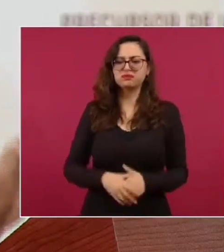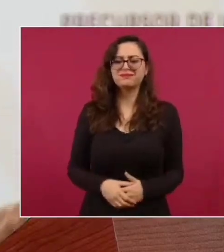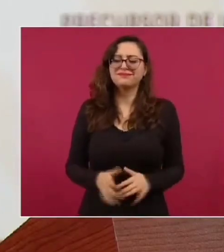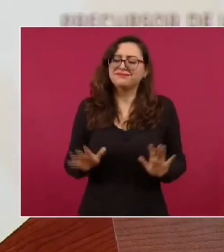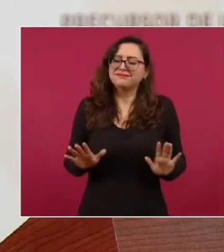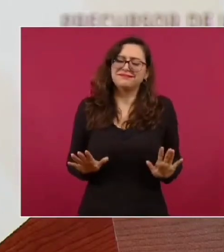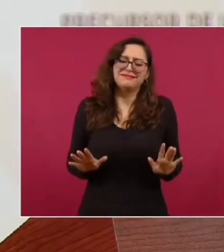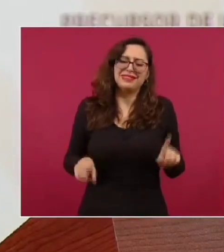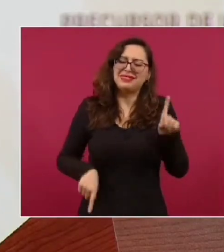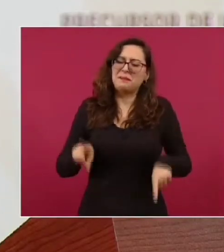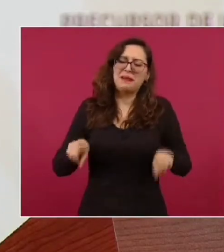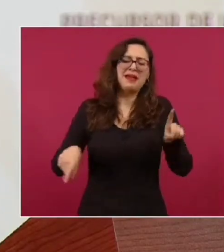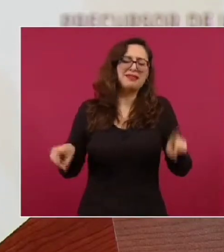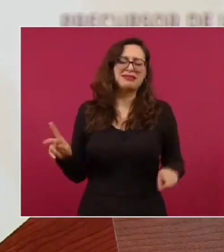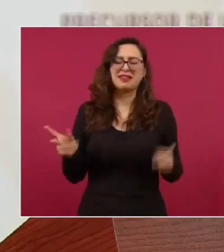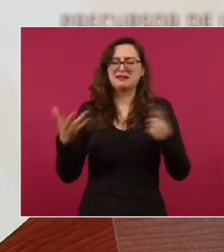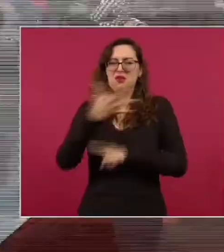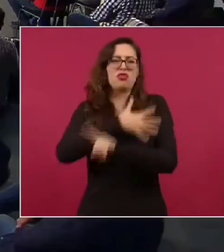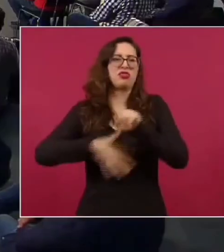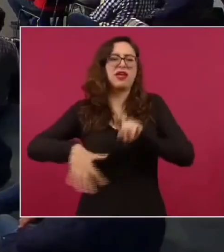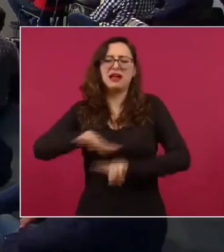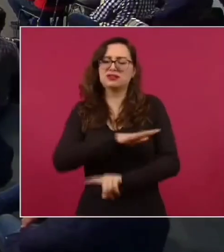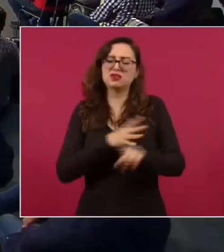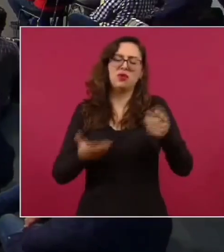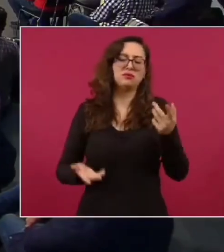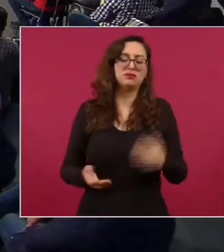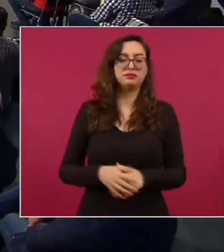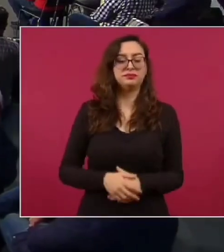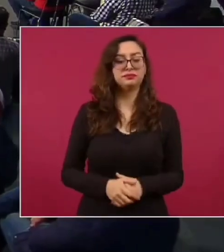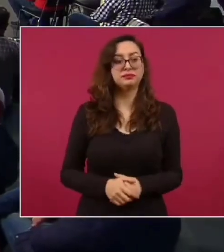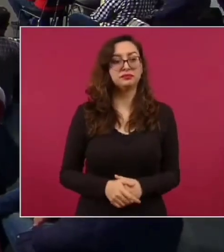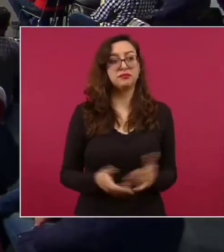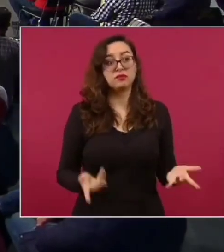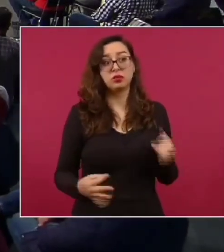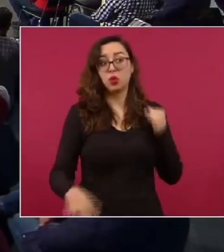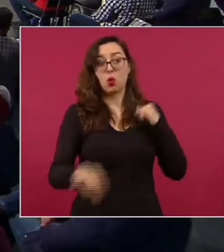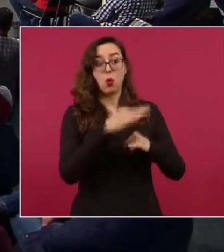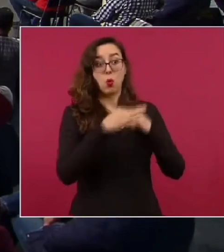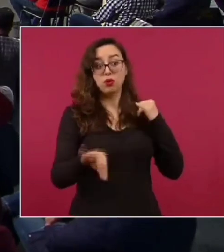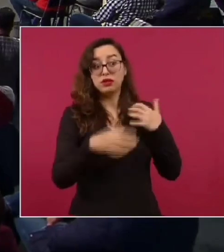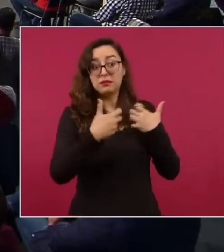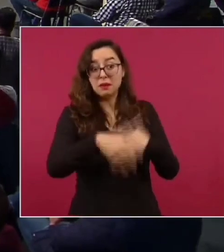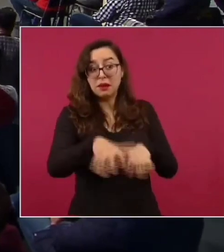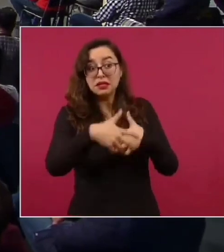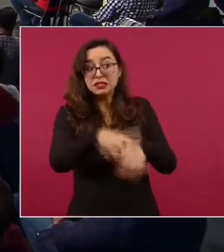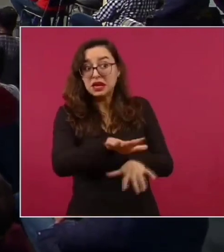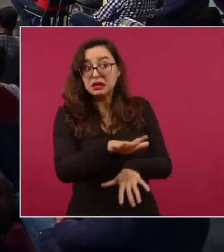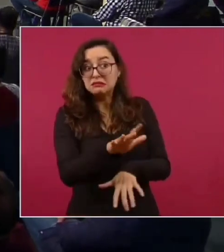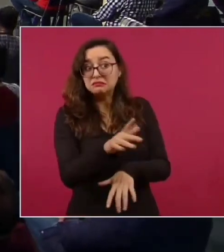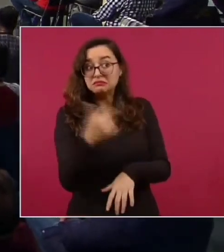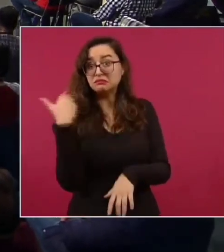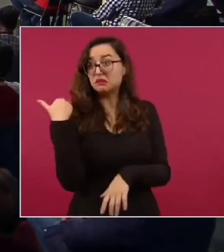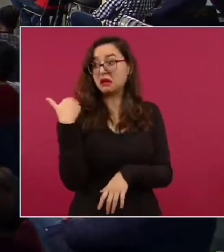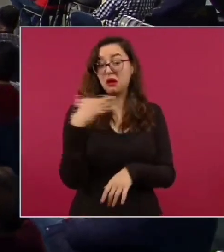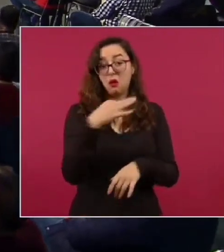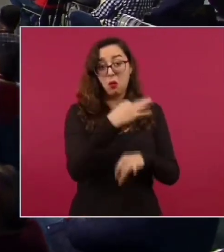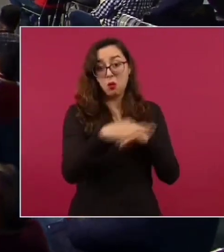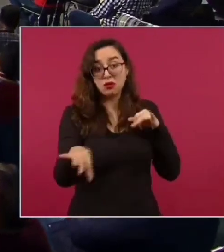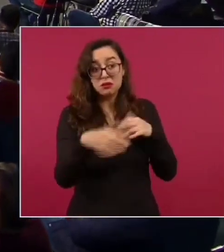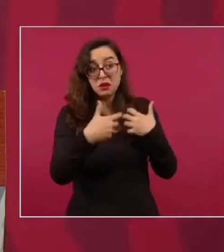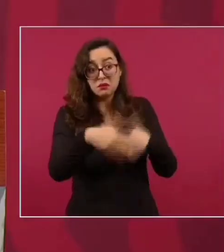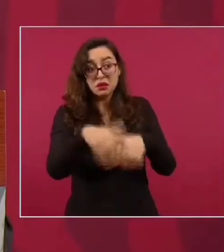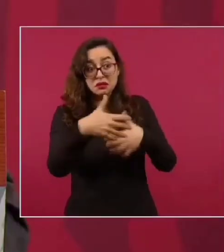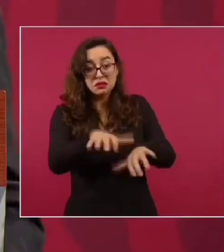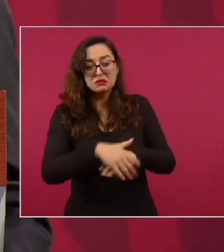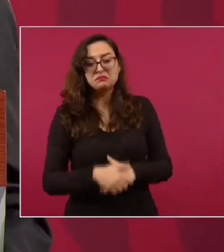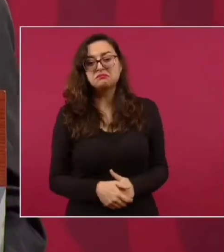depende de cómo se presenten las cosas. Descartado que esta es su última marcha, entonces, por lo pronto. Bueno, por lo